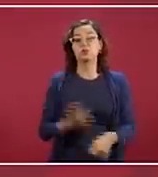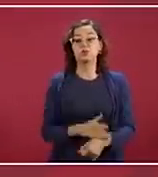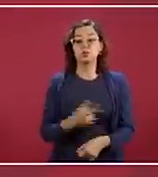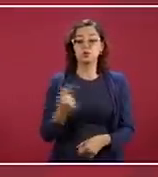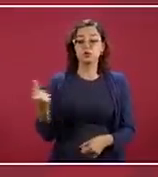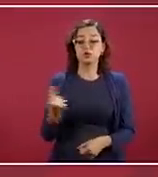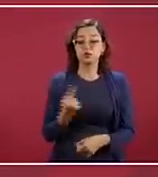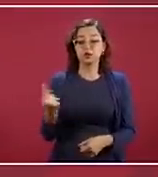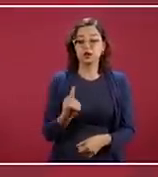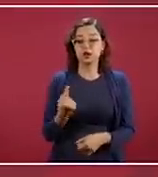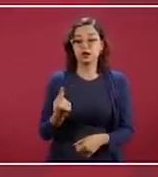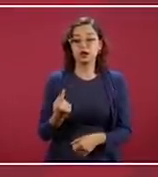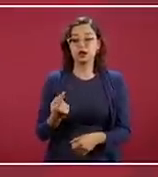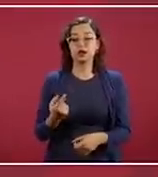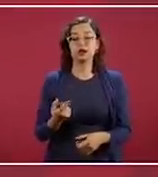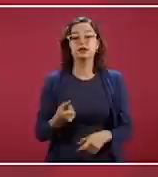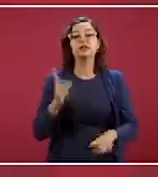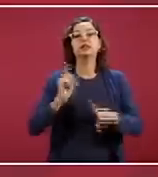la construyó una empresa